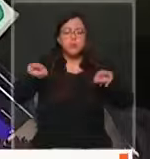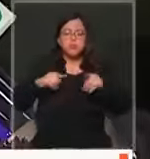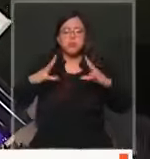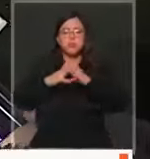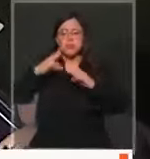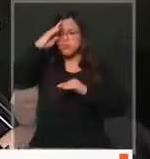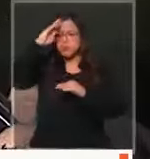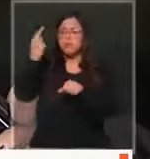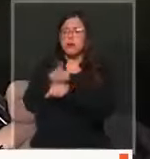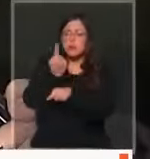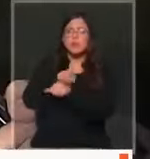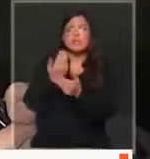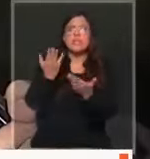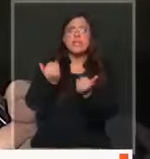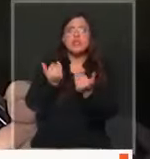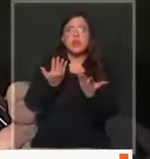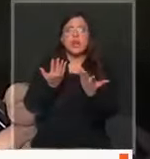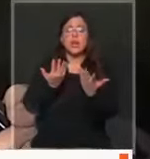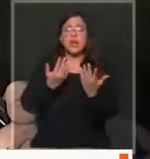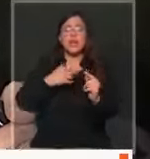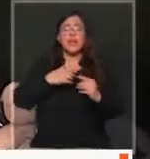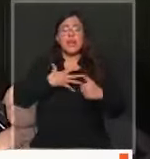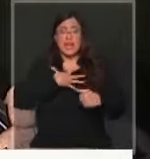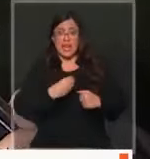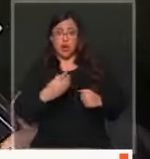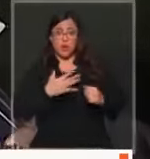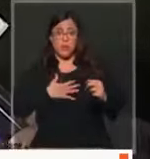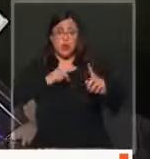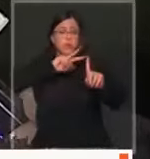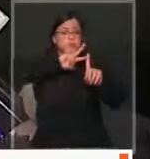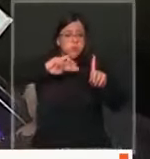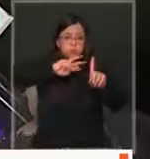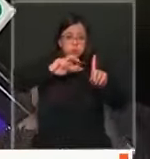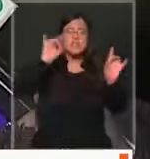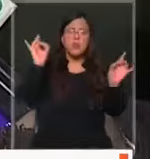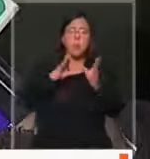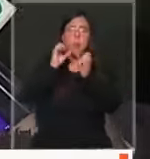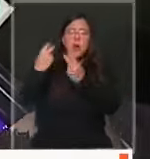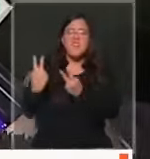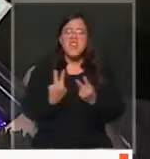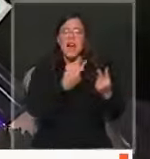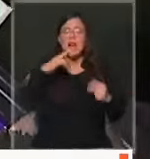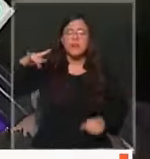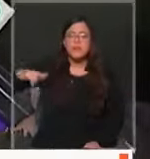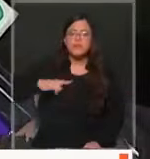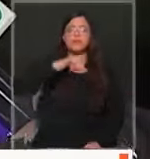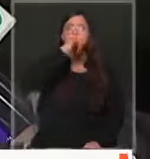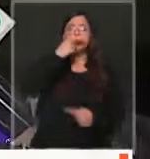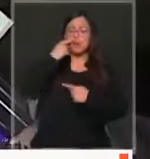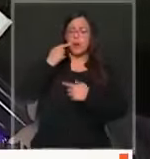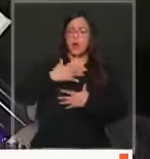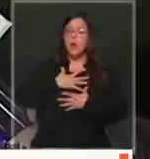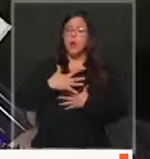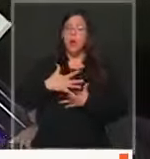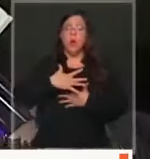hijo hacerle un chequeo médico antes de traérmelo, si está en condiciones de viajar en avión por el tema de altura, ya que está con los pulmones igual